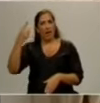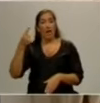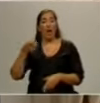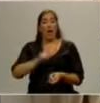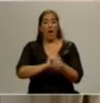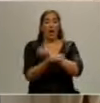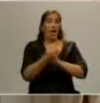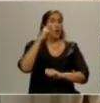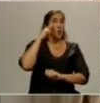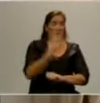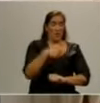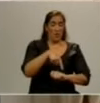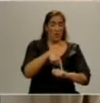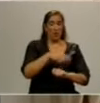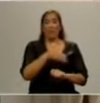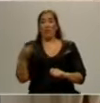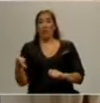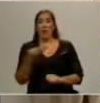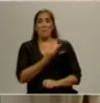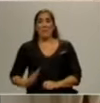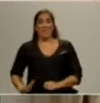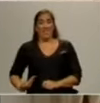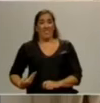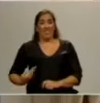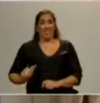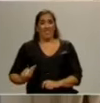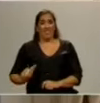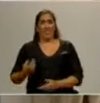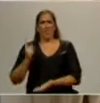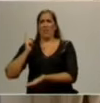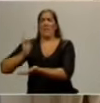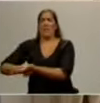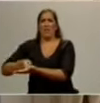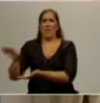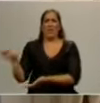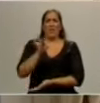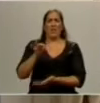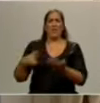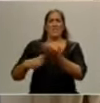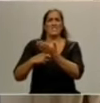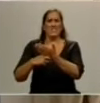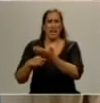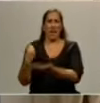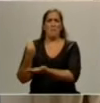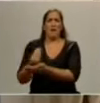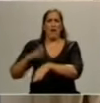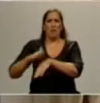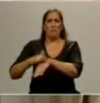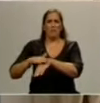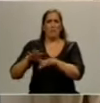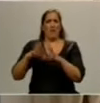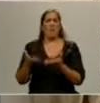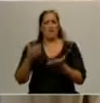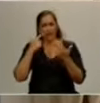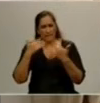reforma del 94 el presidente de la Nación puede designar a un fiscal en una causa. Fue designado por